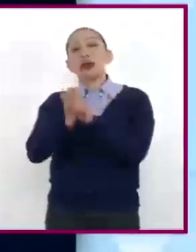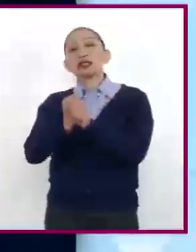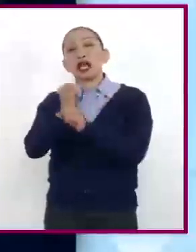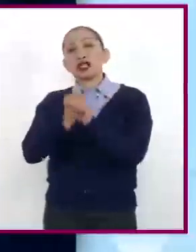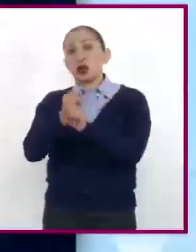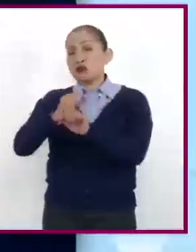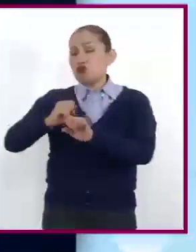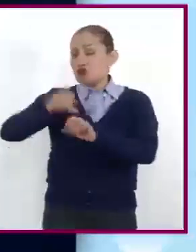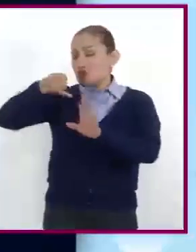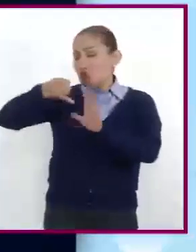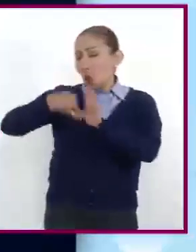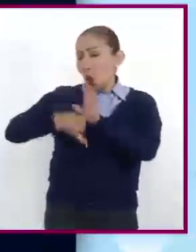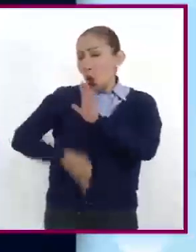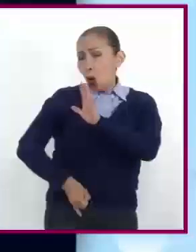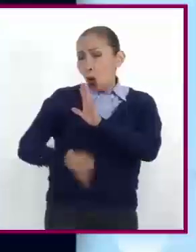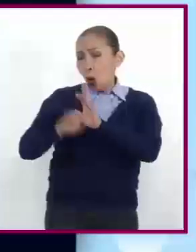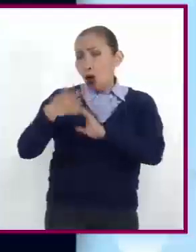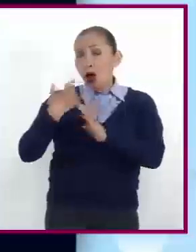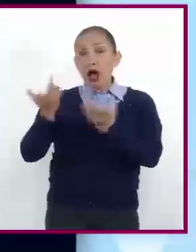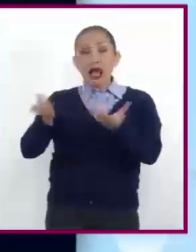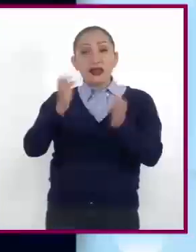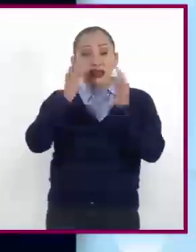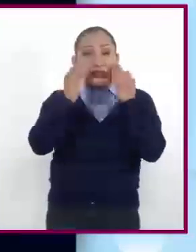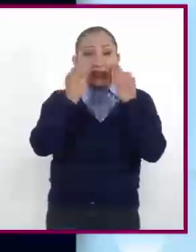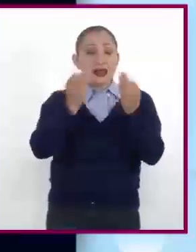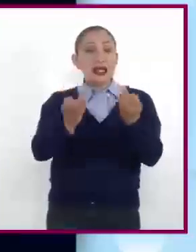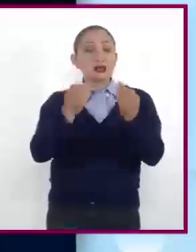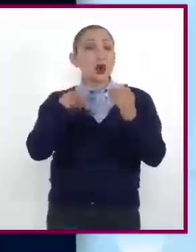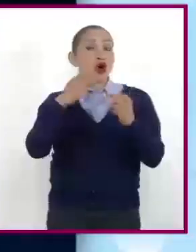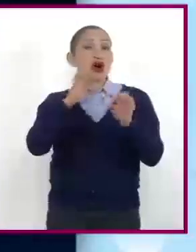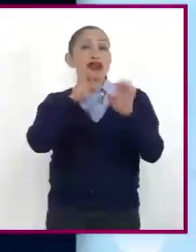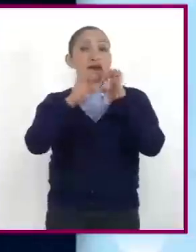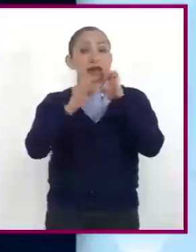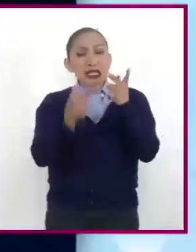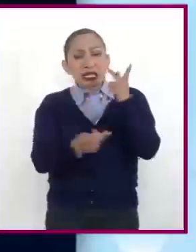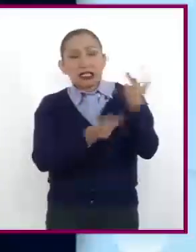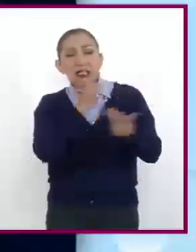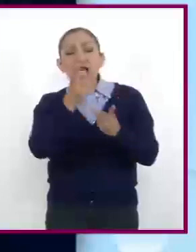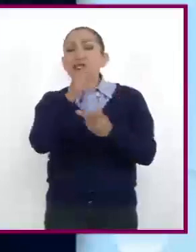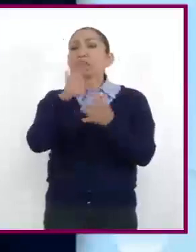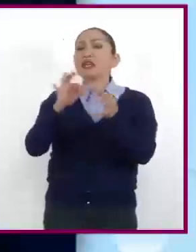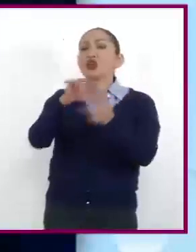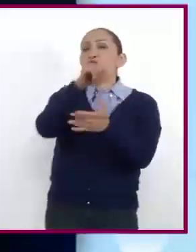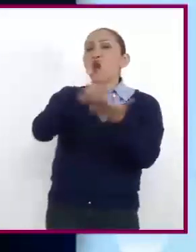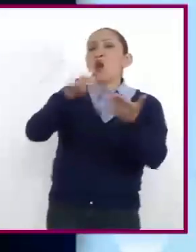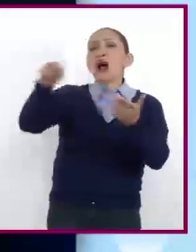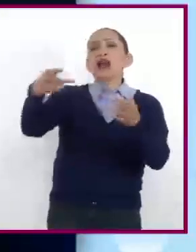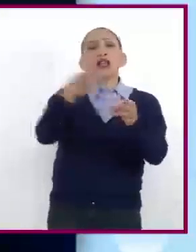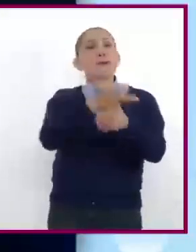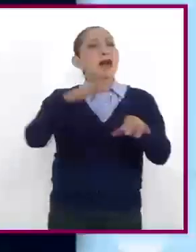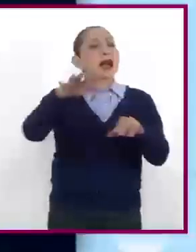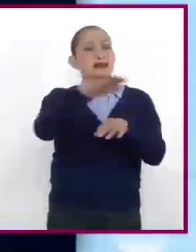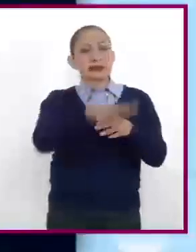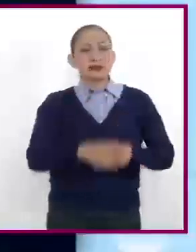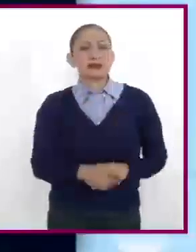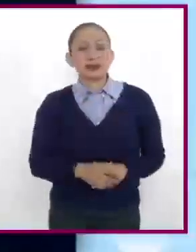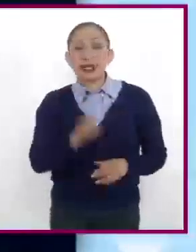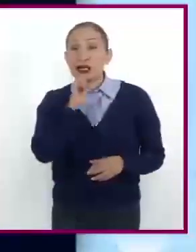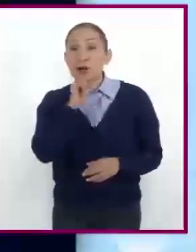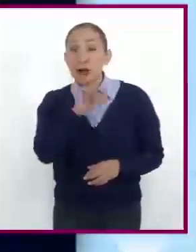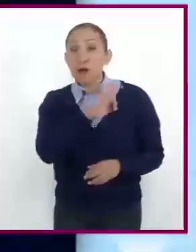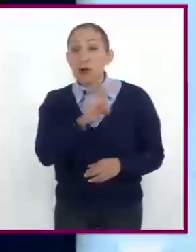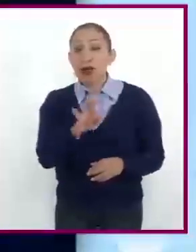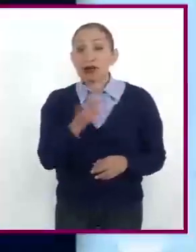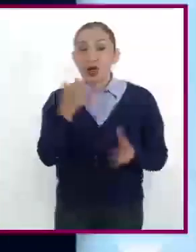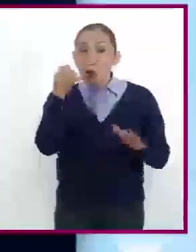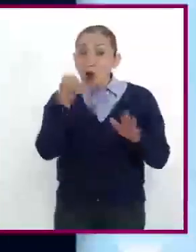investigación detallada, incluir entrevistas y testimonios, describir lugares y ambientes, etc. Así puede